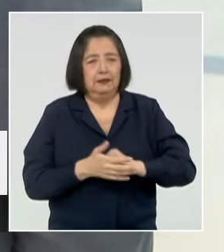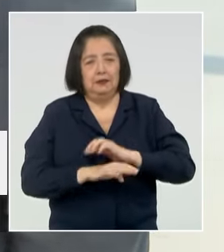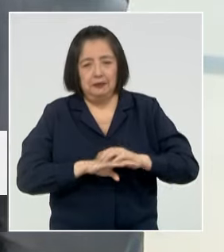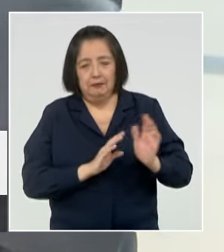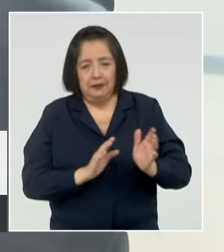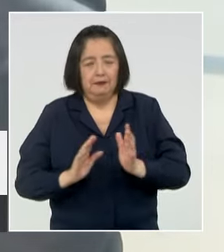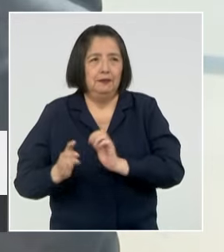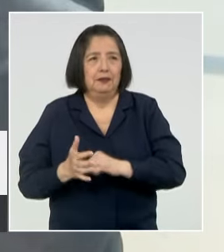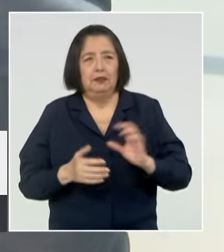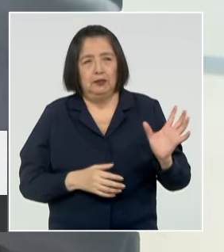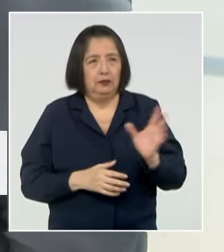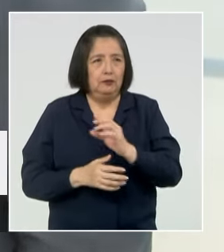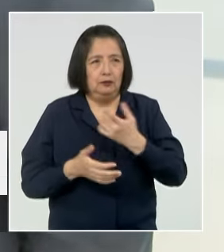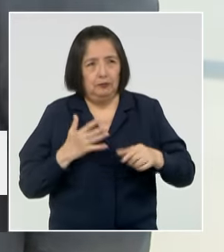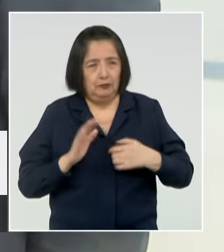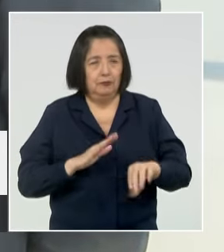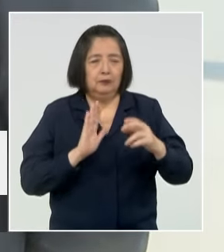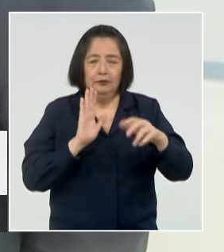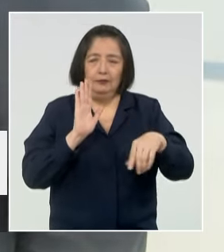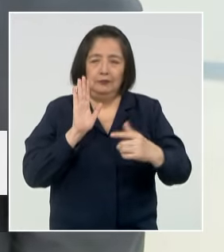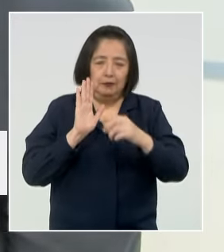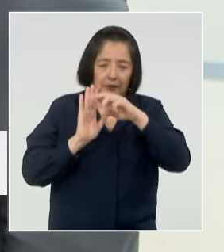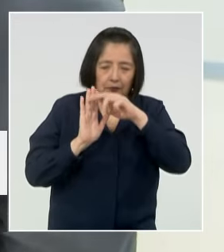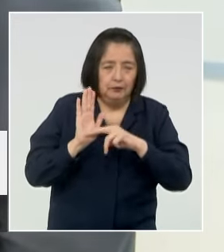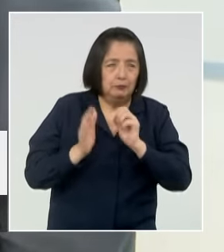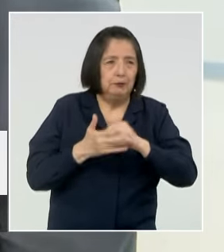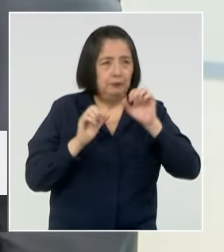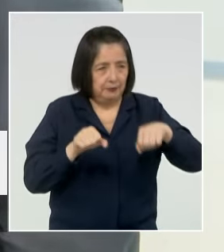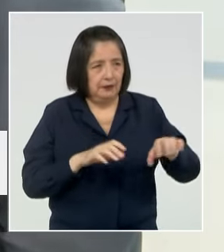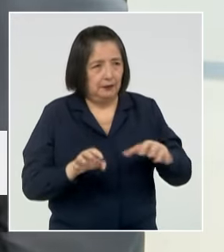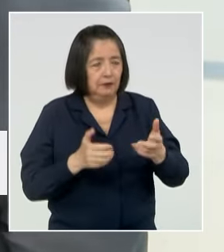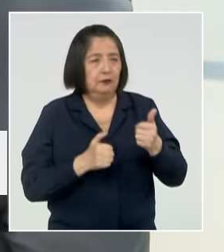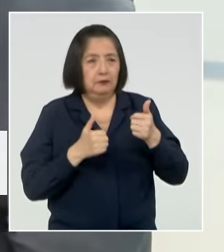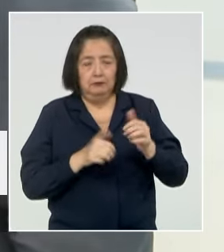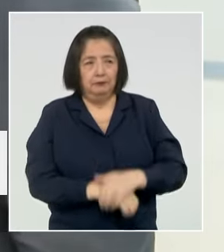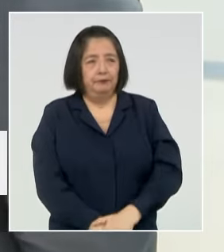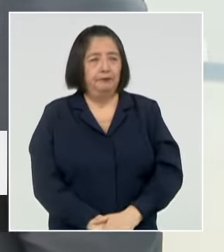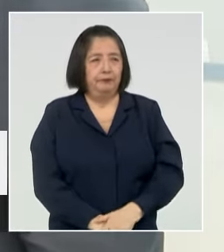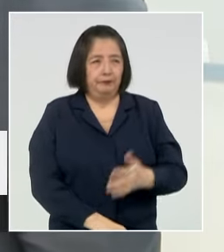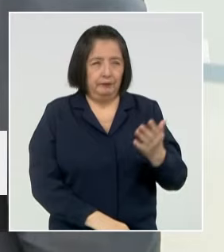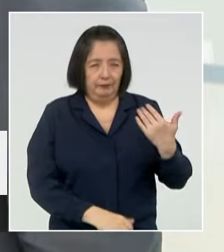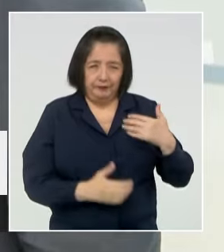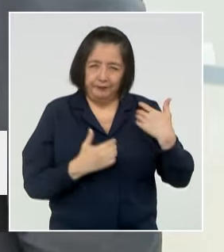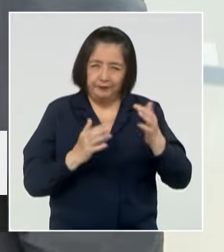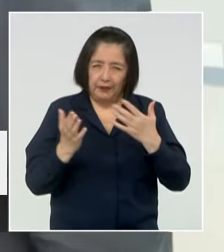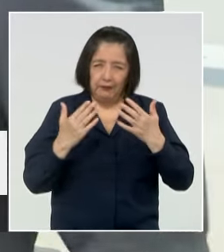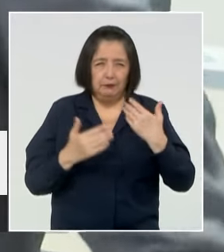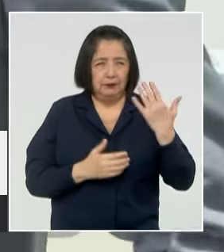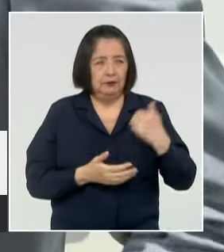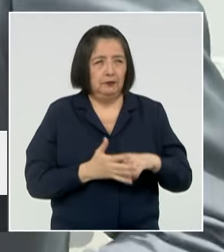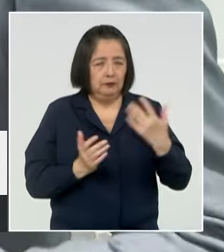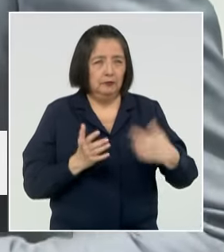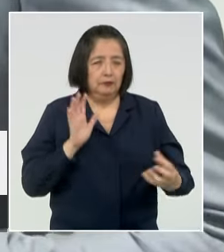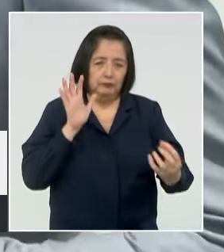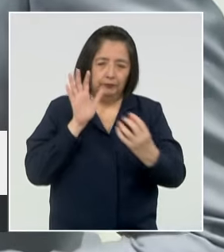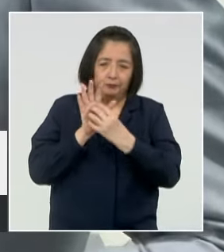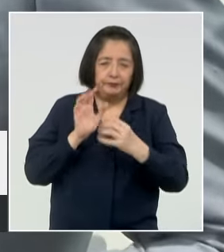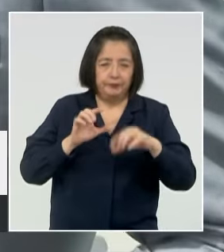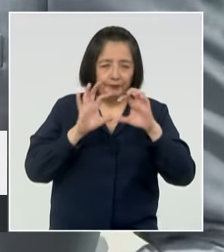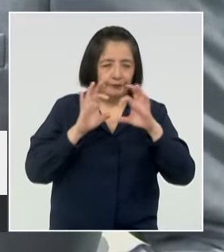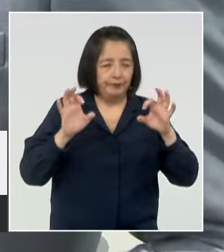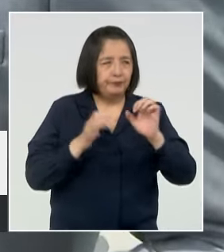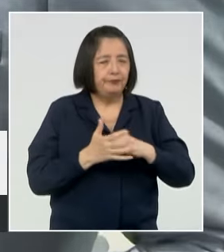planificación y todos los dispositivos normativos para sacar este evento adelante. De hecho, Carlos, había, lo hablábamos hace un momento, hay un eslogan que repetía el